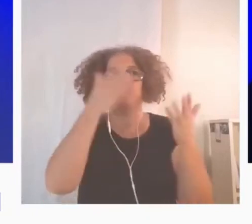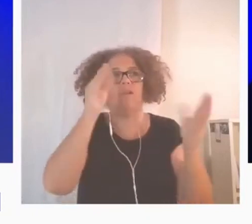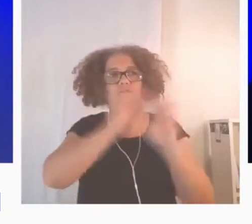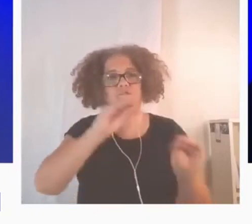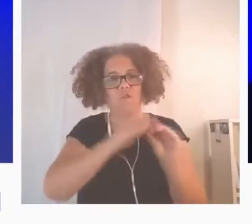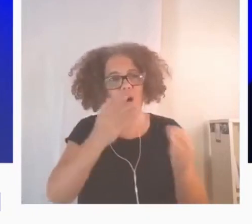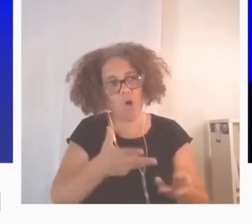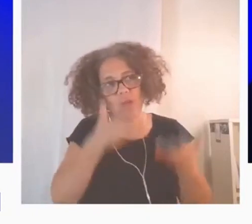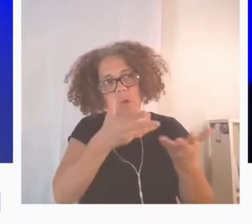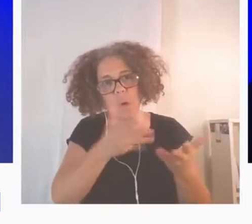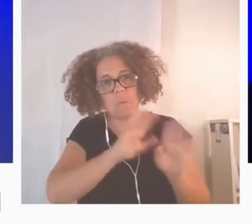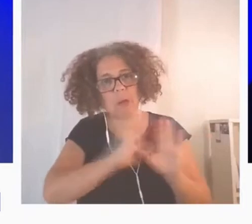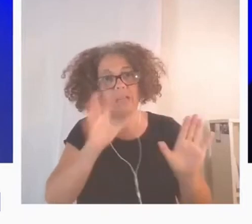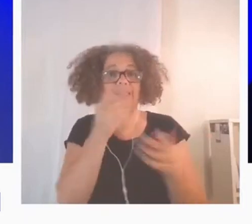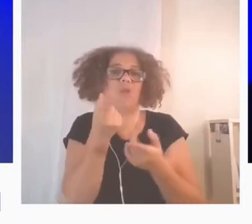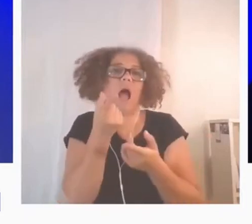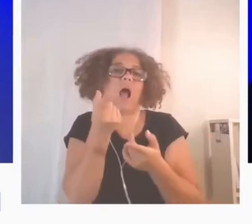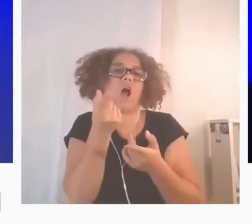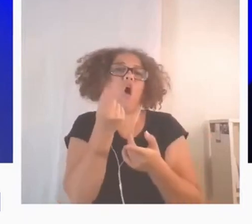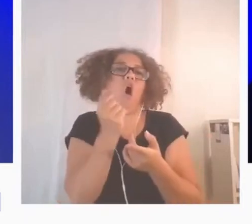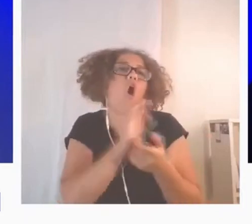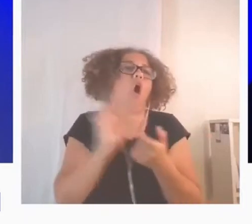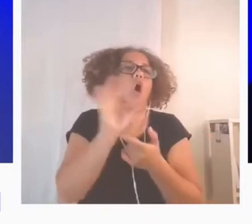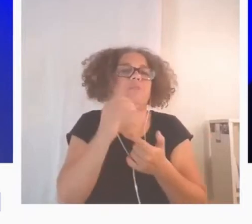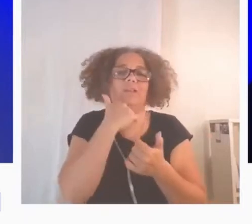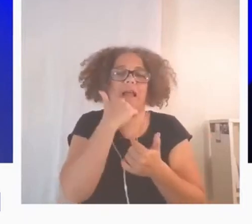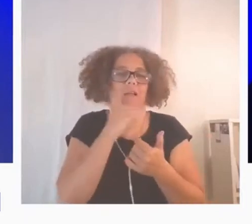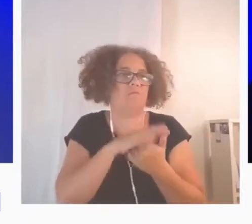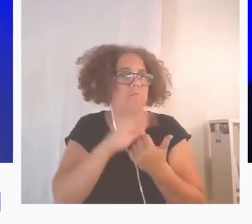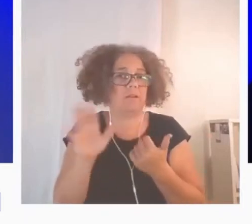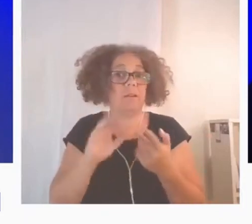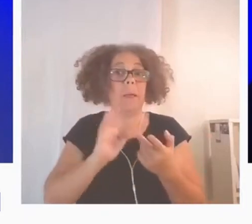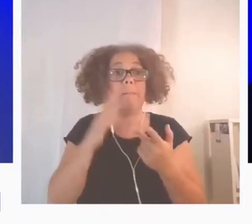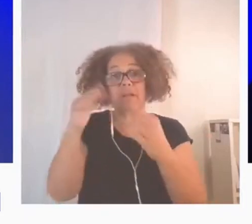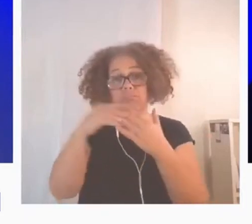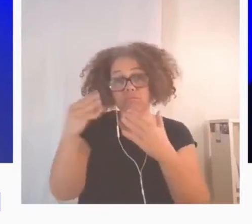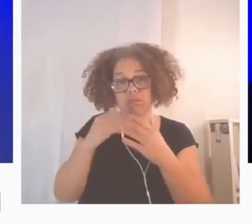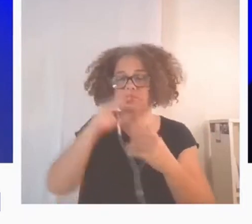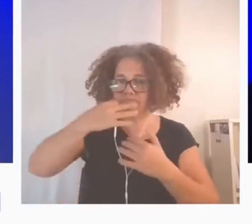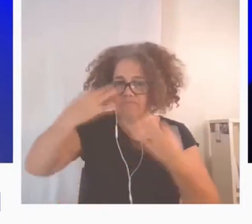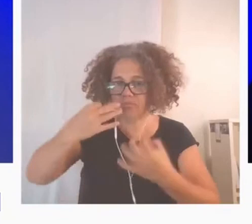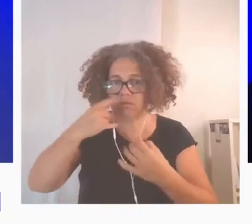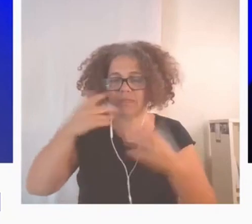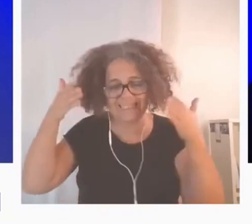hay una leve comisión por emisión, pero prácticamente casi nada. Pero nuestros clientes son las empresas, nuestro foco